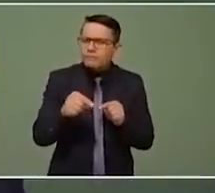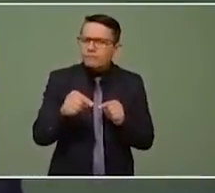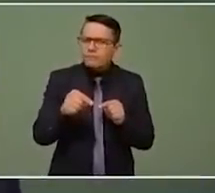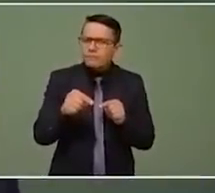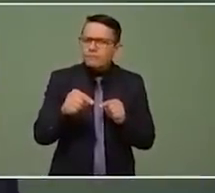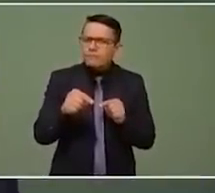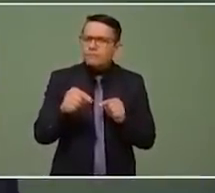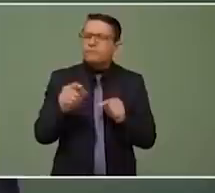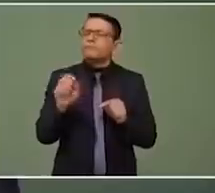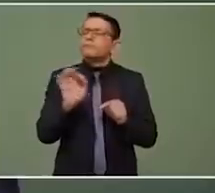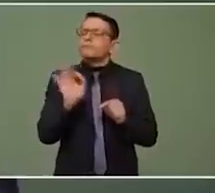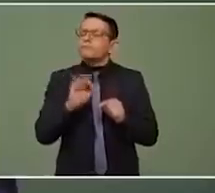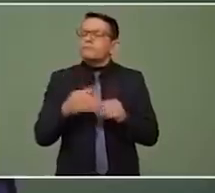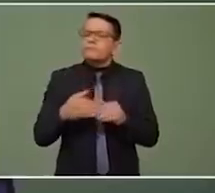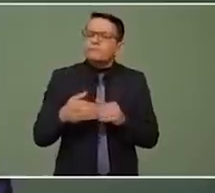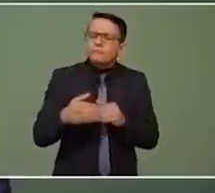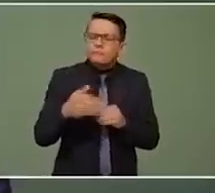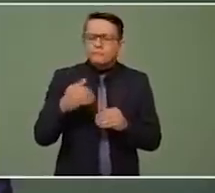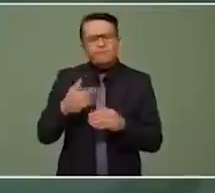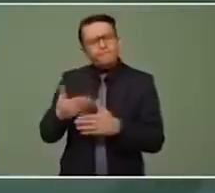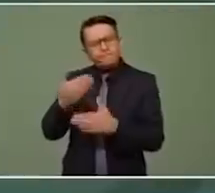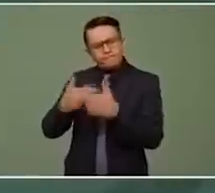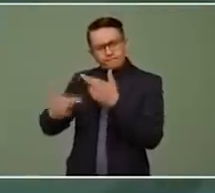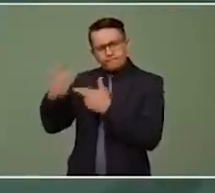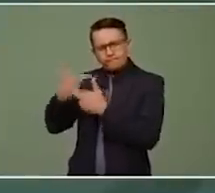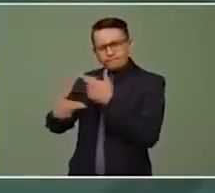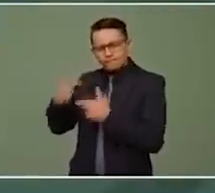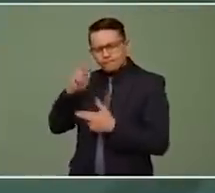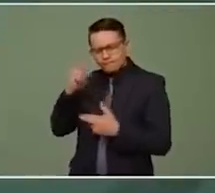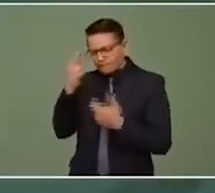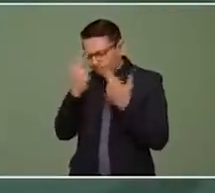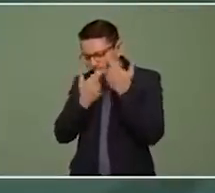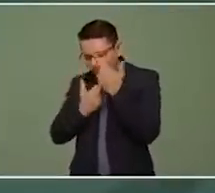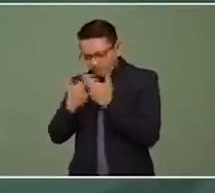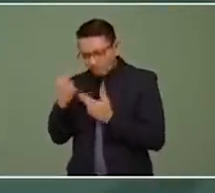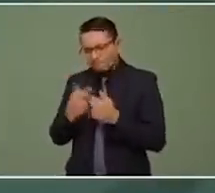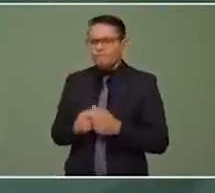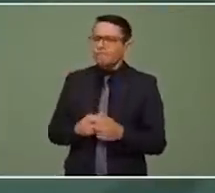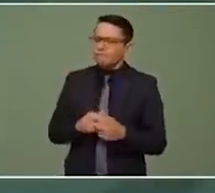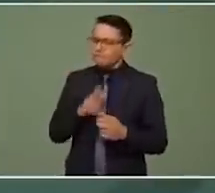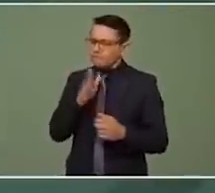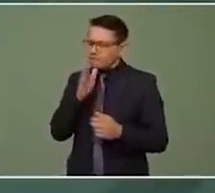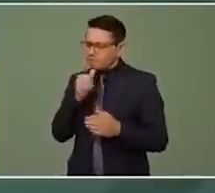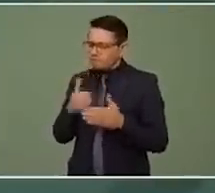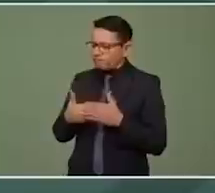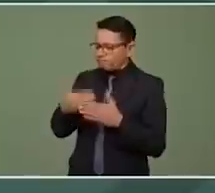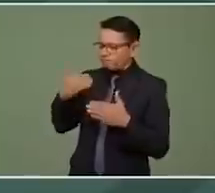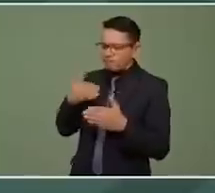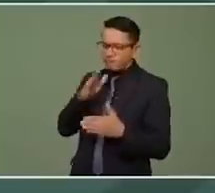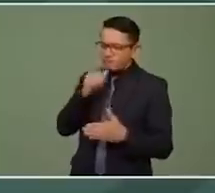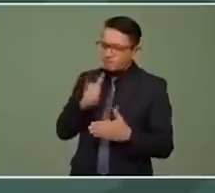dábamos marcha atrás no pudieron ni van a poder